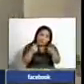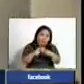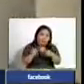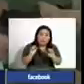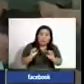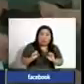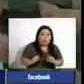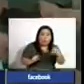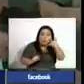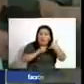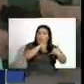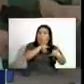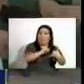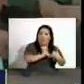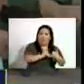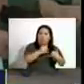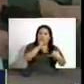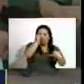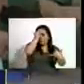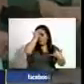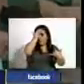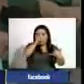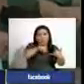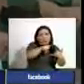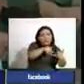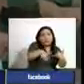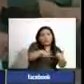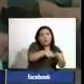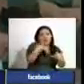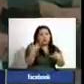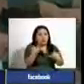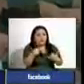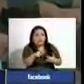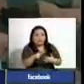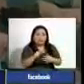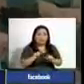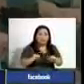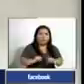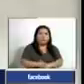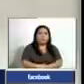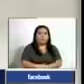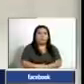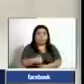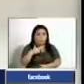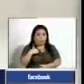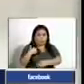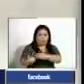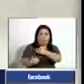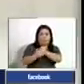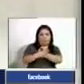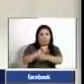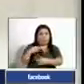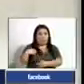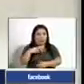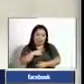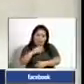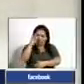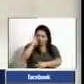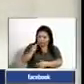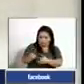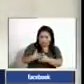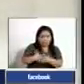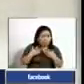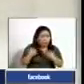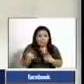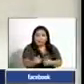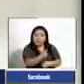puede apagar el móvil, sabiendo que en algún lado alguien está muriendo. Recibí un mensaje de un médico brasileño que decía: cientos de personas